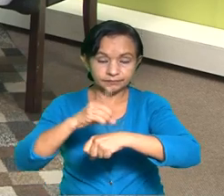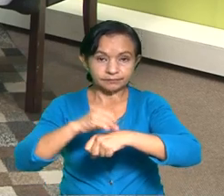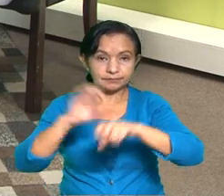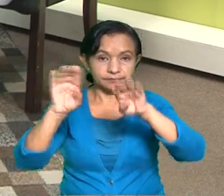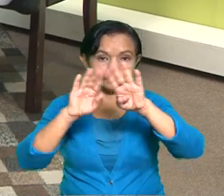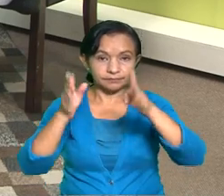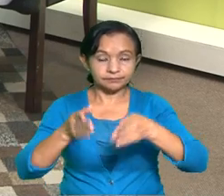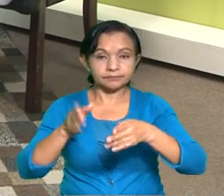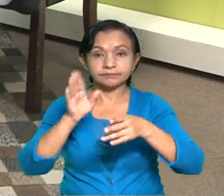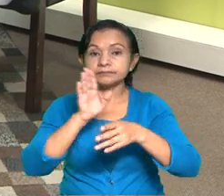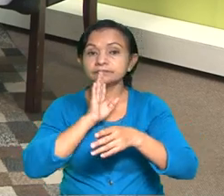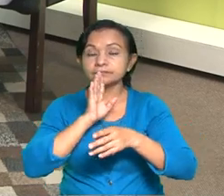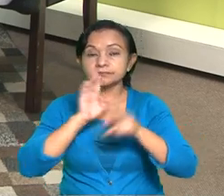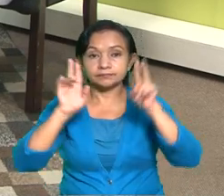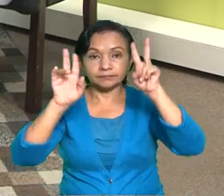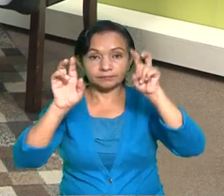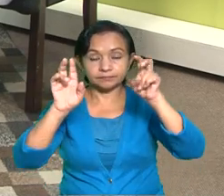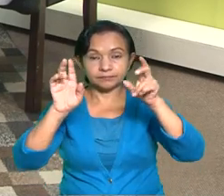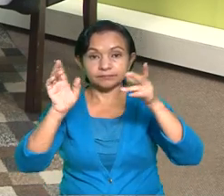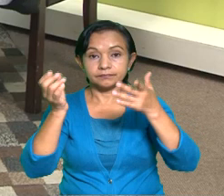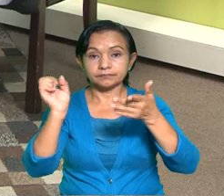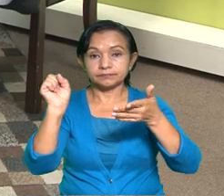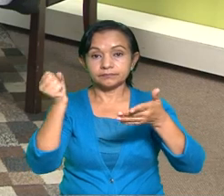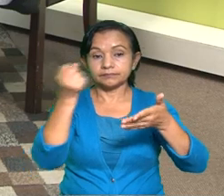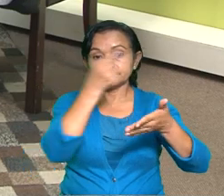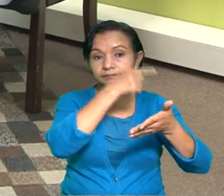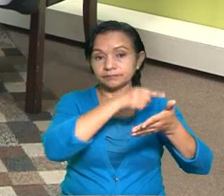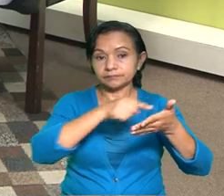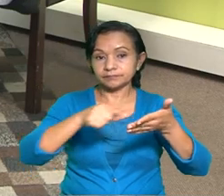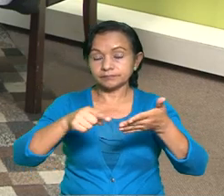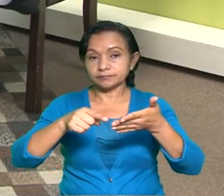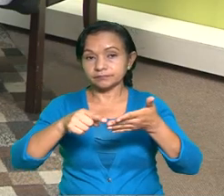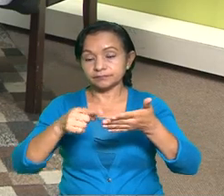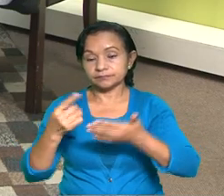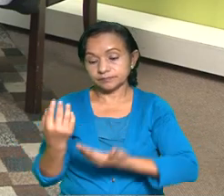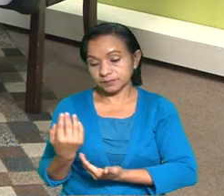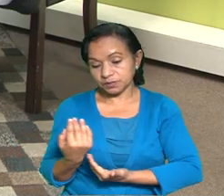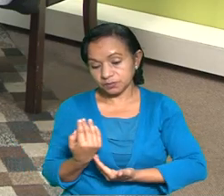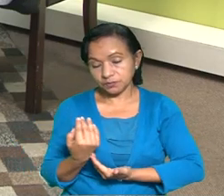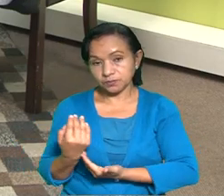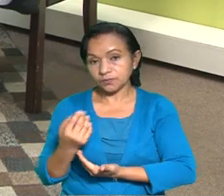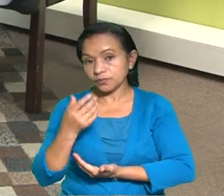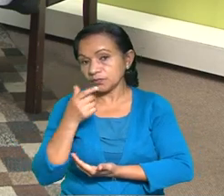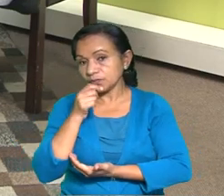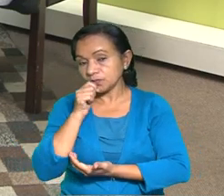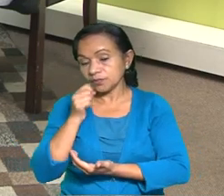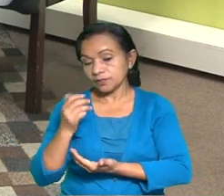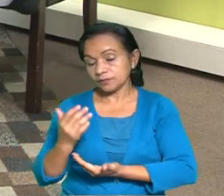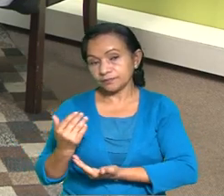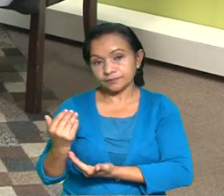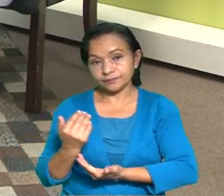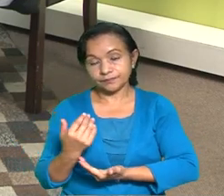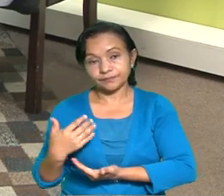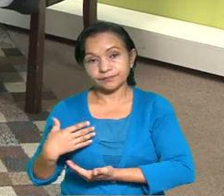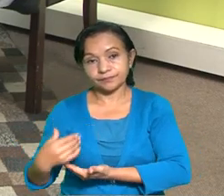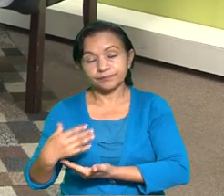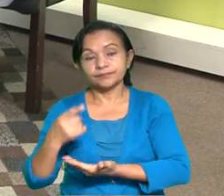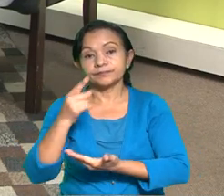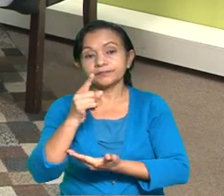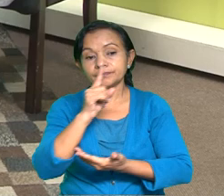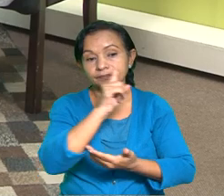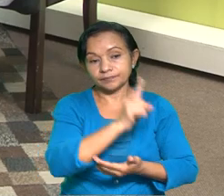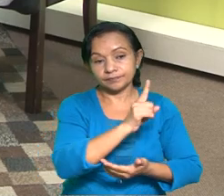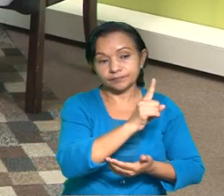vamos a hablar de temas muy importantes, como es la semana de la lactancia materna, que muy bien sabemos que se celebra del